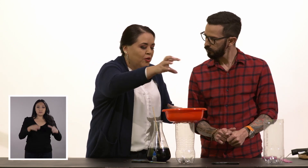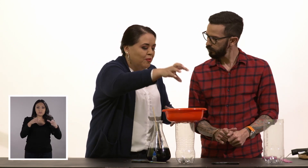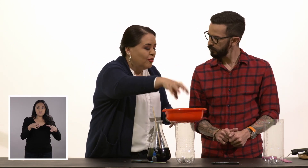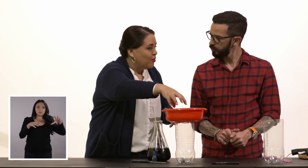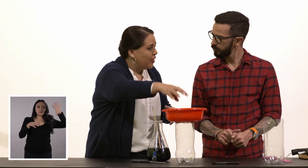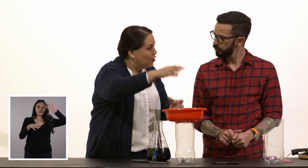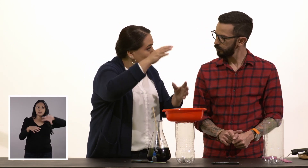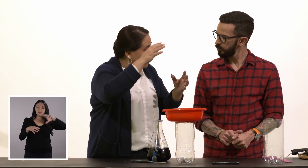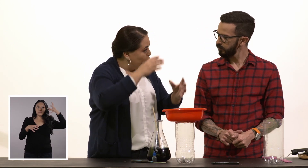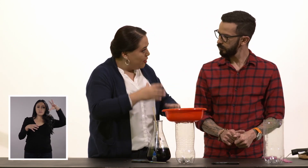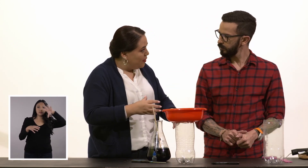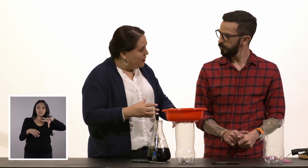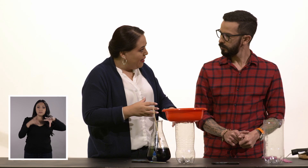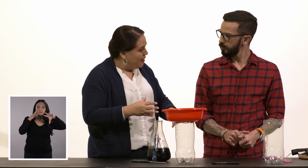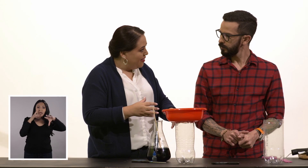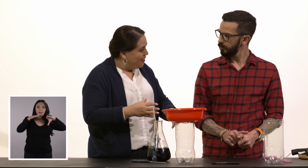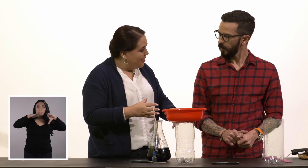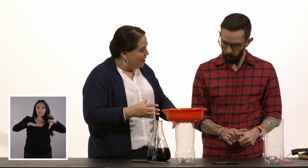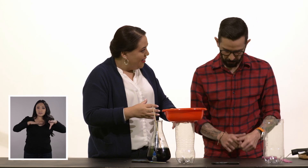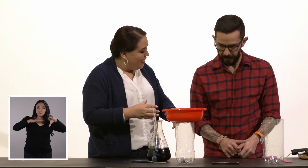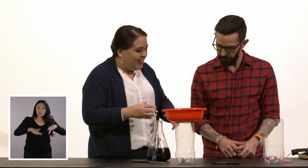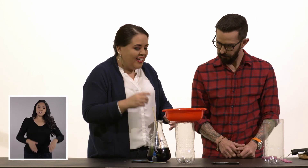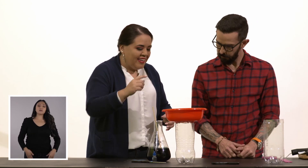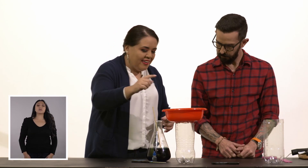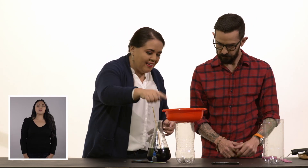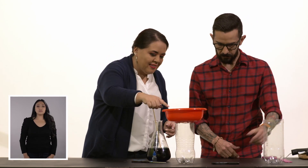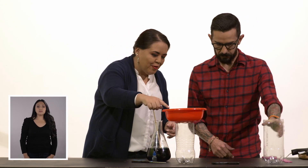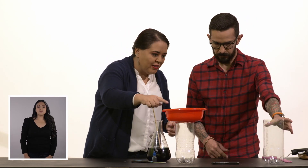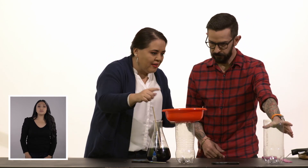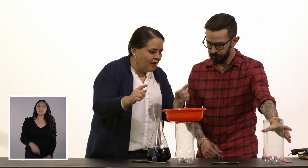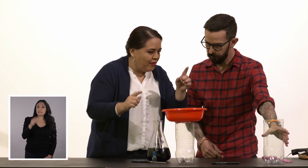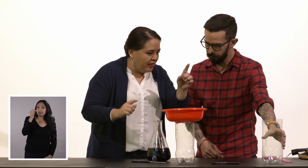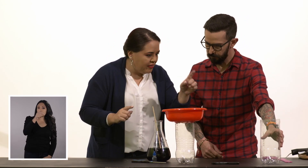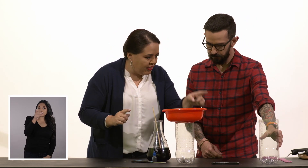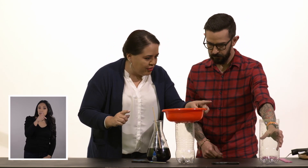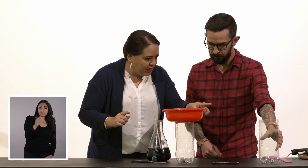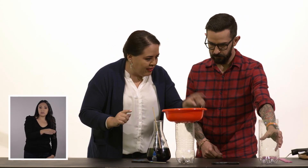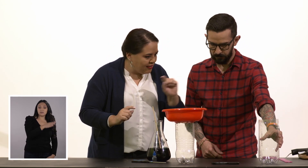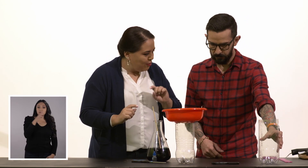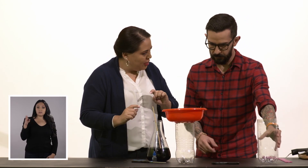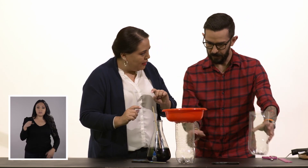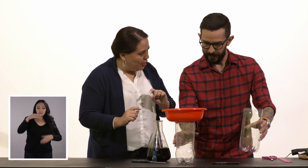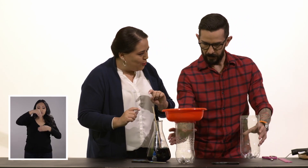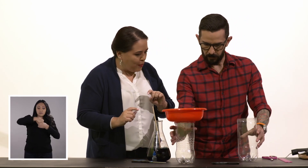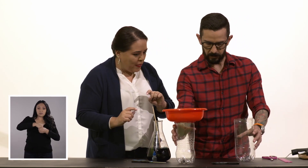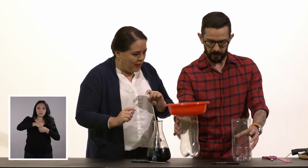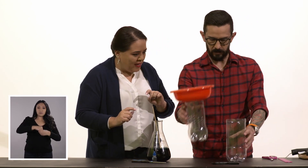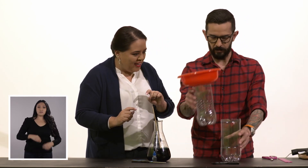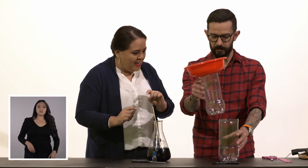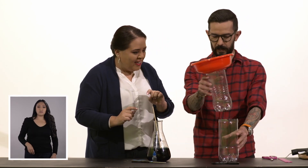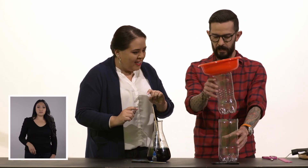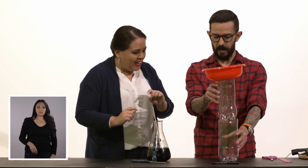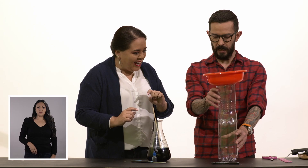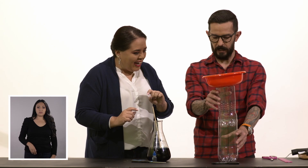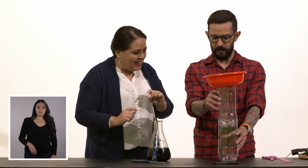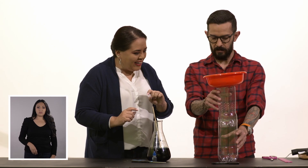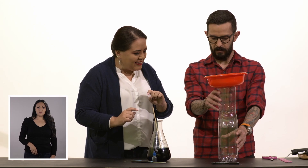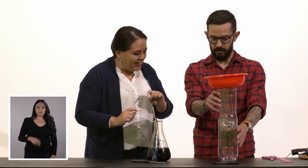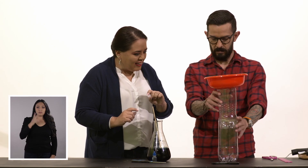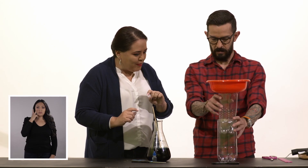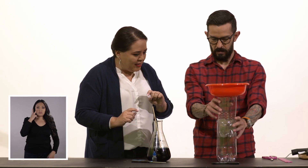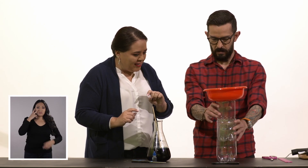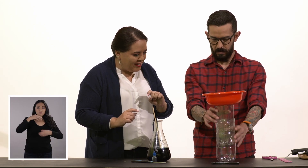lugar donde ponemos los objetos para poder pesar. Ok. Y esta botella va a ir dentro de esa botella. O sea, esto va a venir